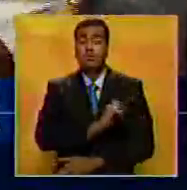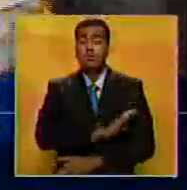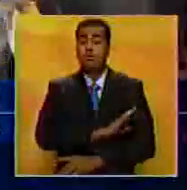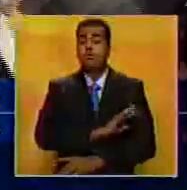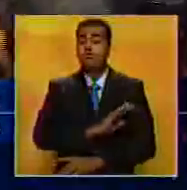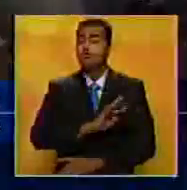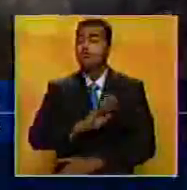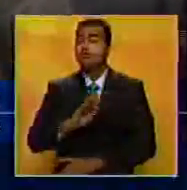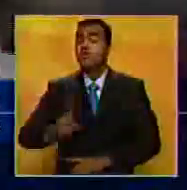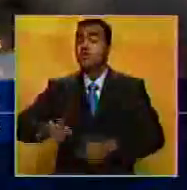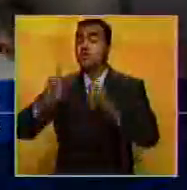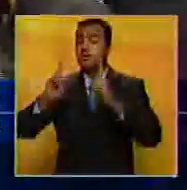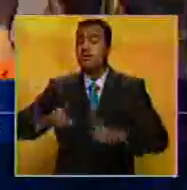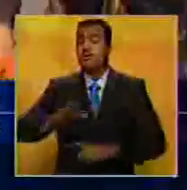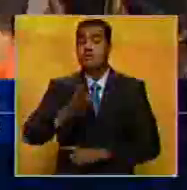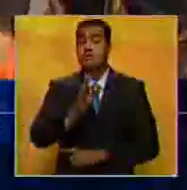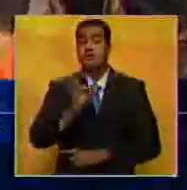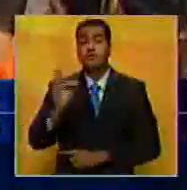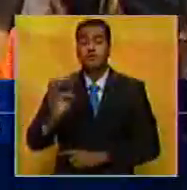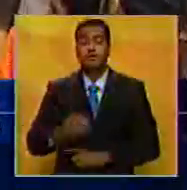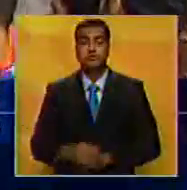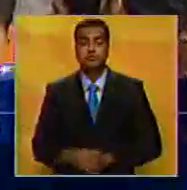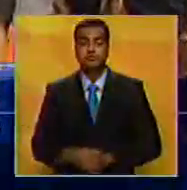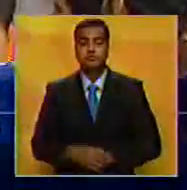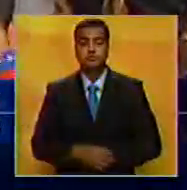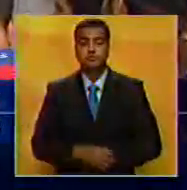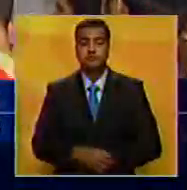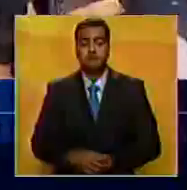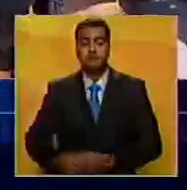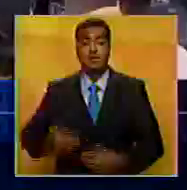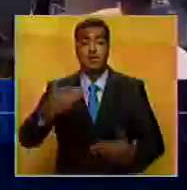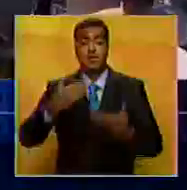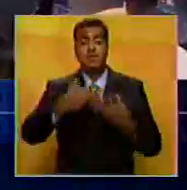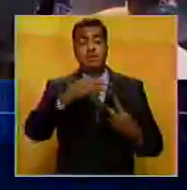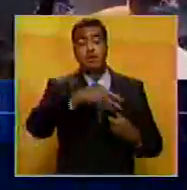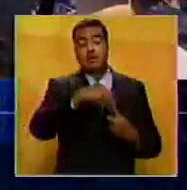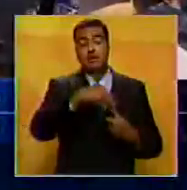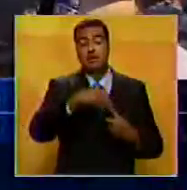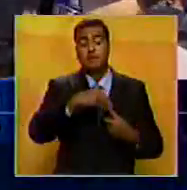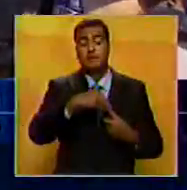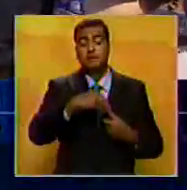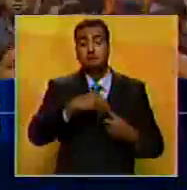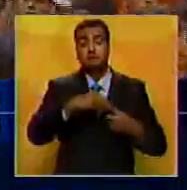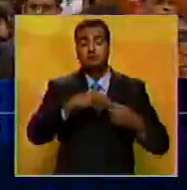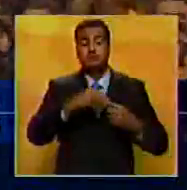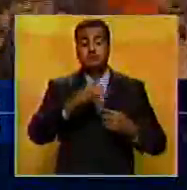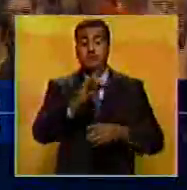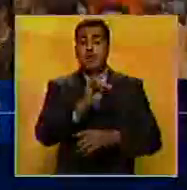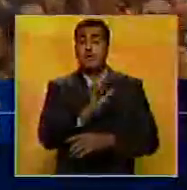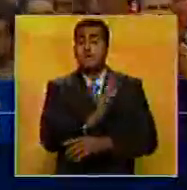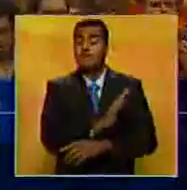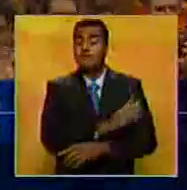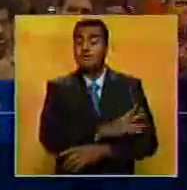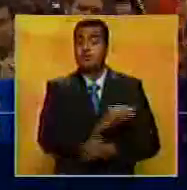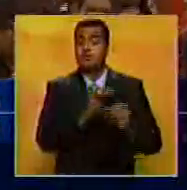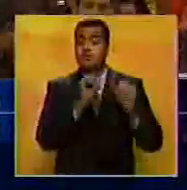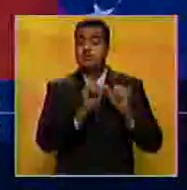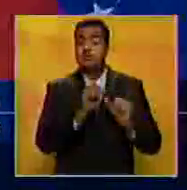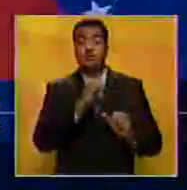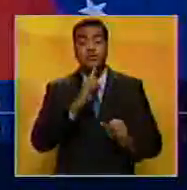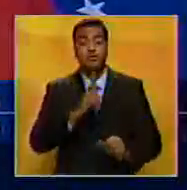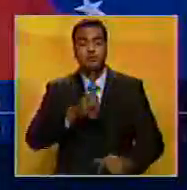atravesando la autopista Francisco Fajardo para llegar a Altamira, llevando ofrendas al lugar donde Pernalete